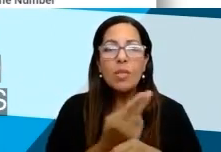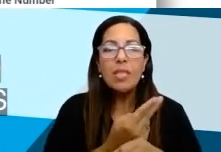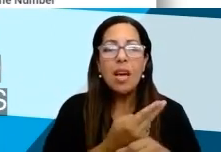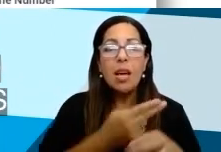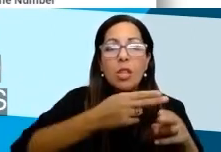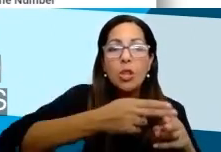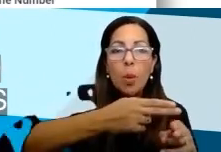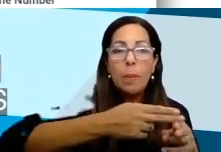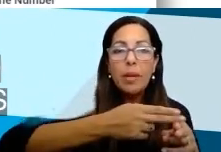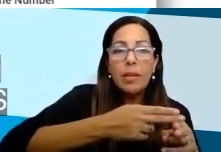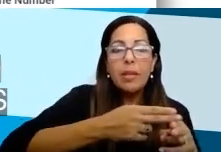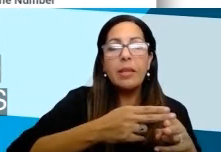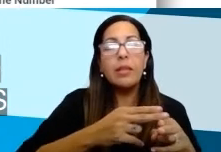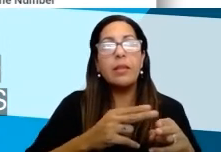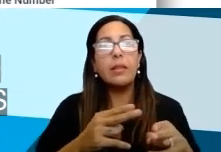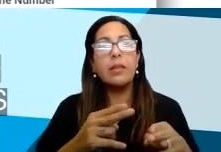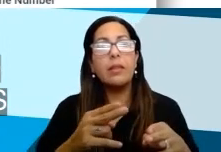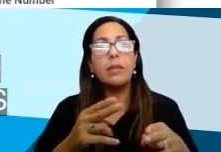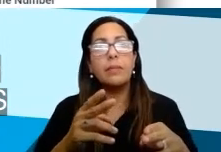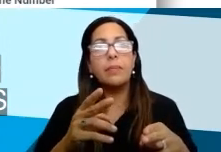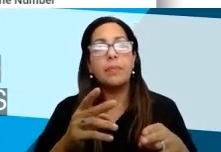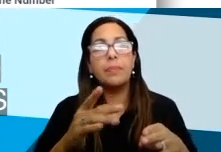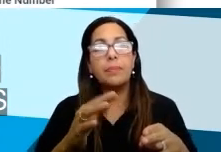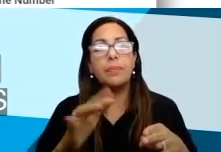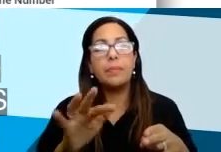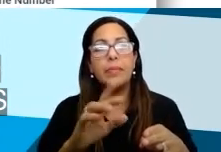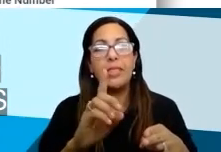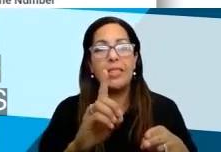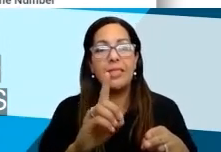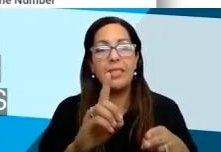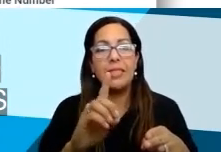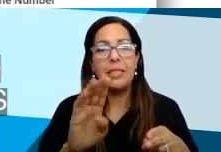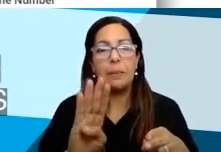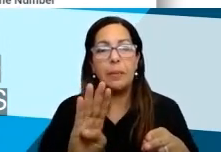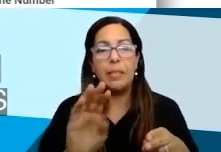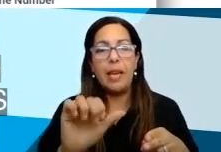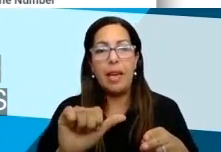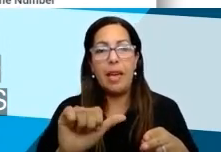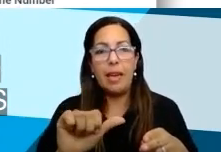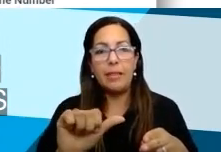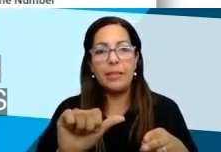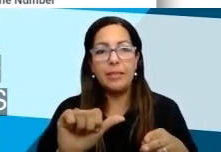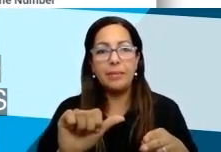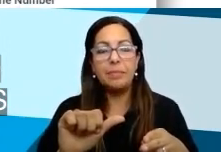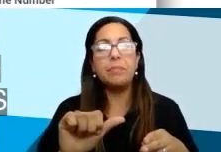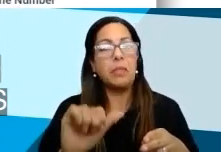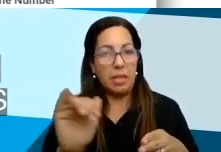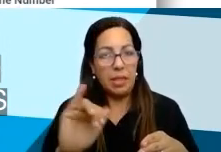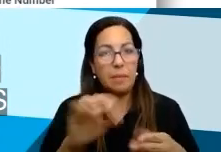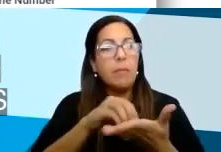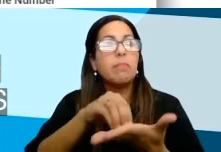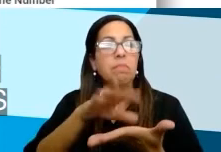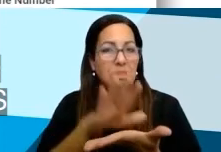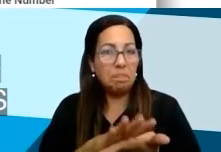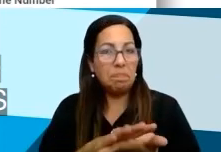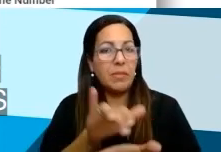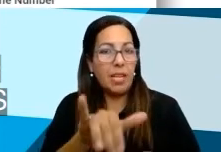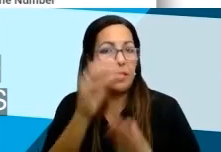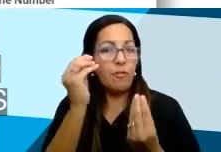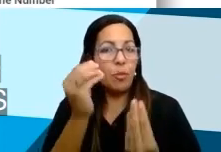nombre comercial, como le llamamos un Doing Business As, un DBA, usted va a colocar